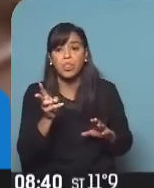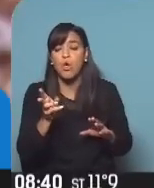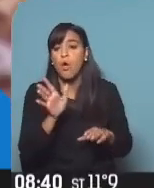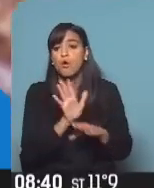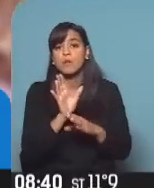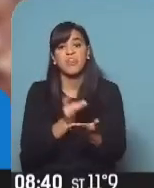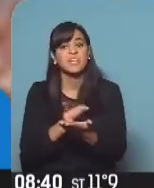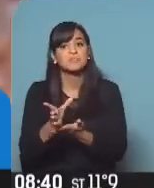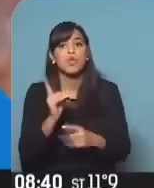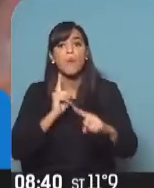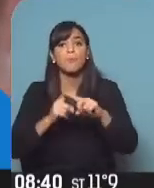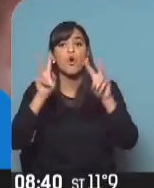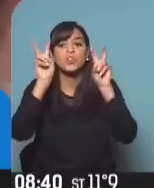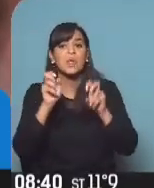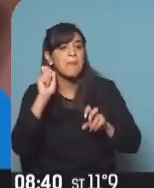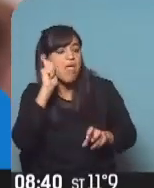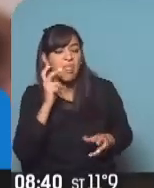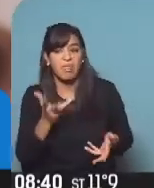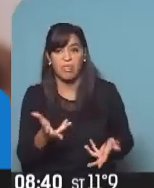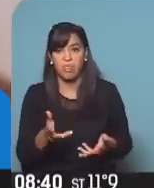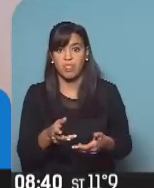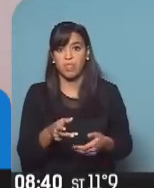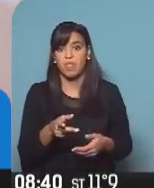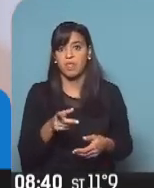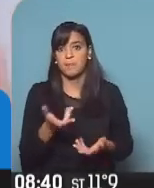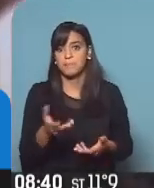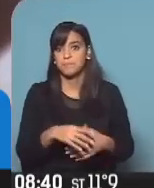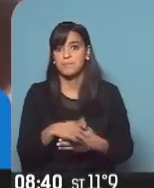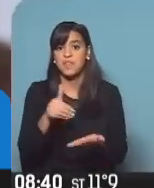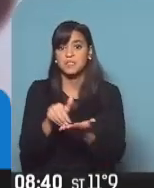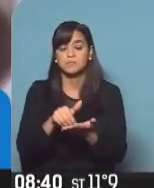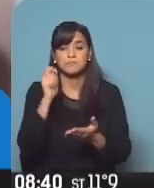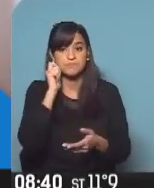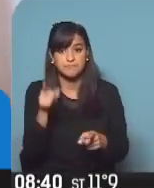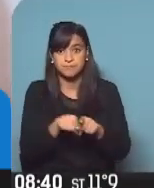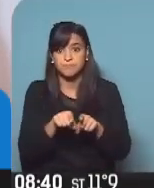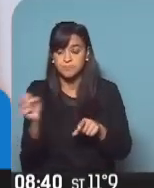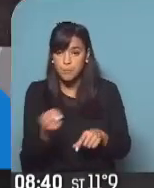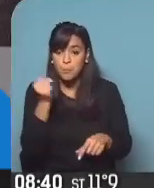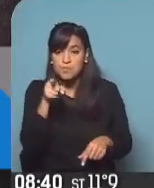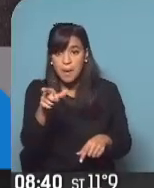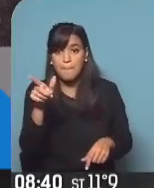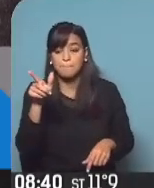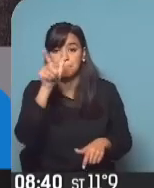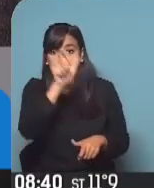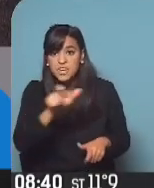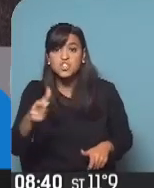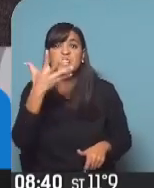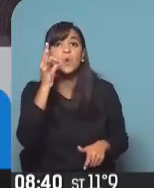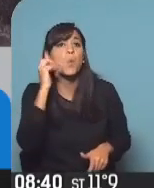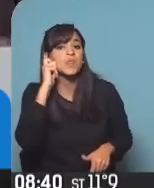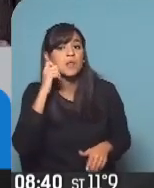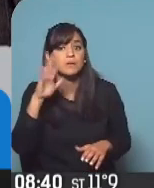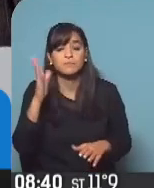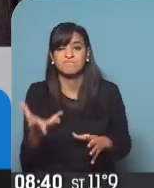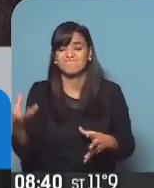cuestiones de despido o de contratación discriminando edad es muy importante esa persona que superó 50 años puede